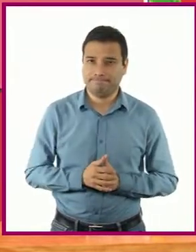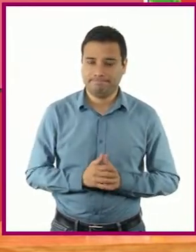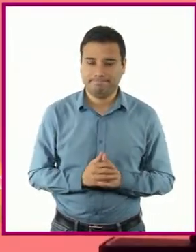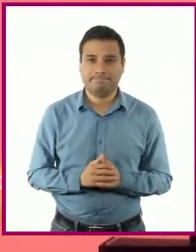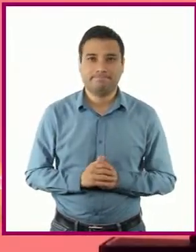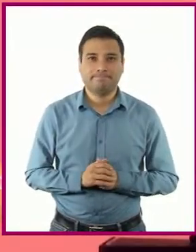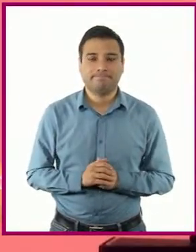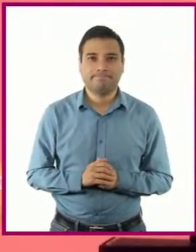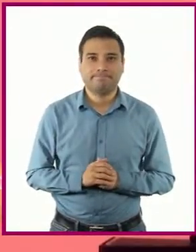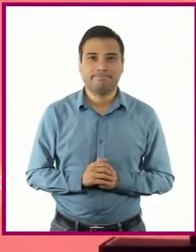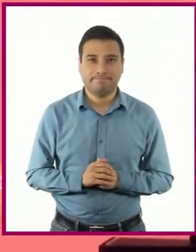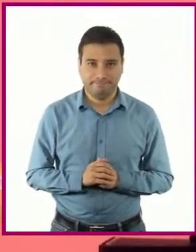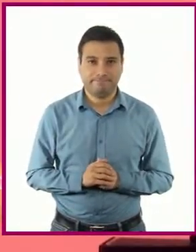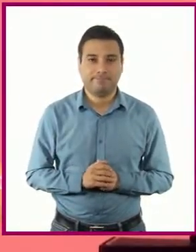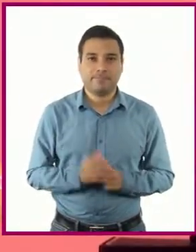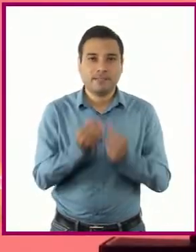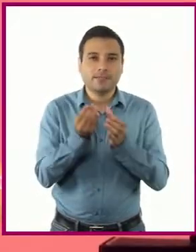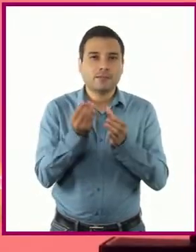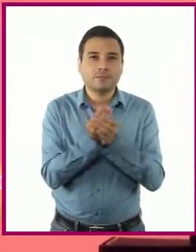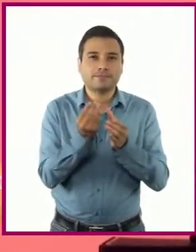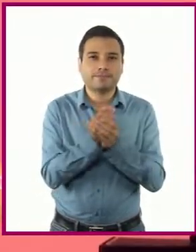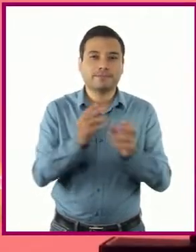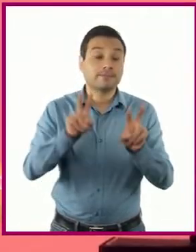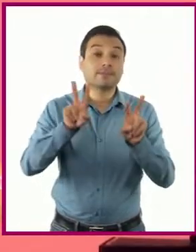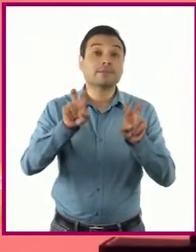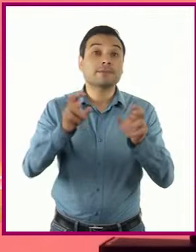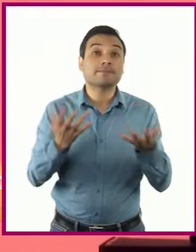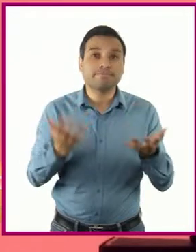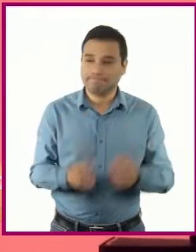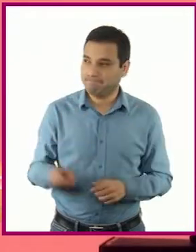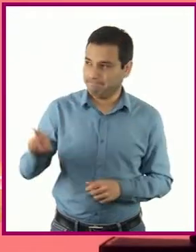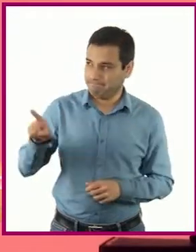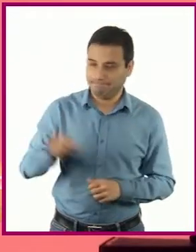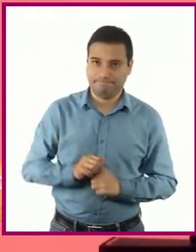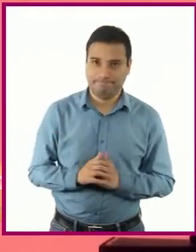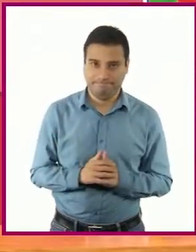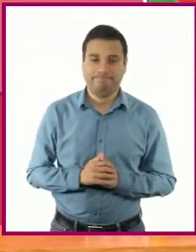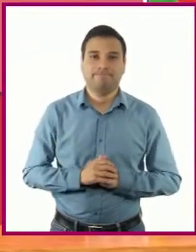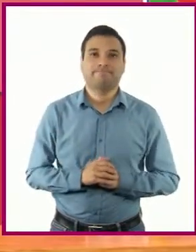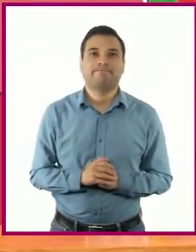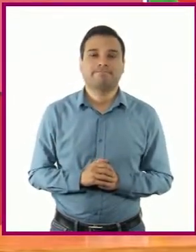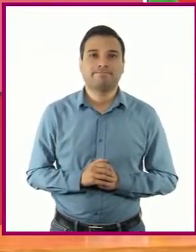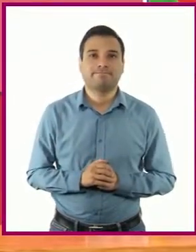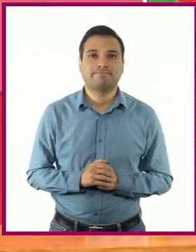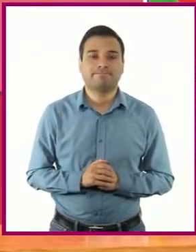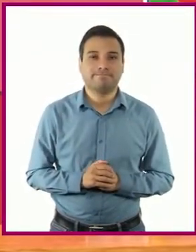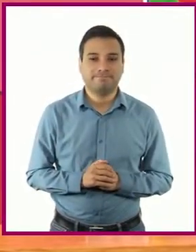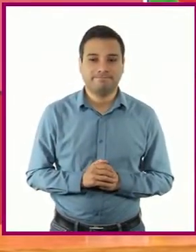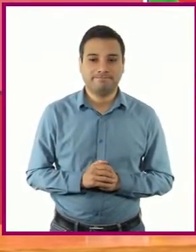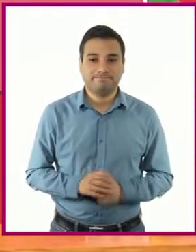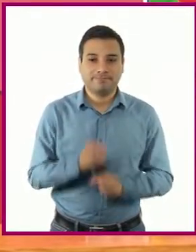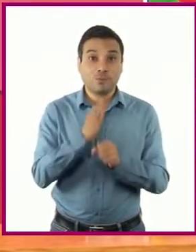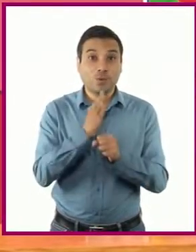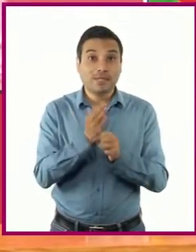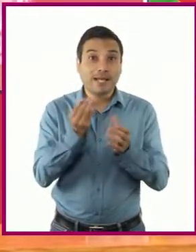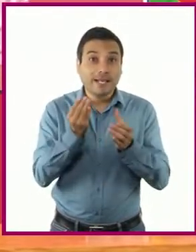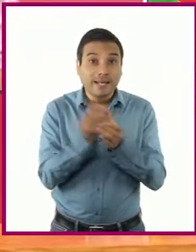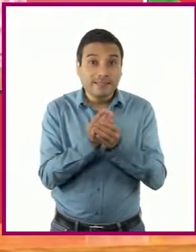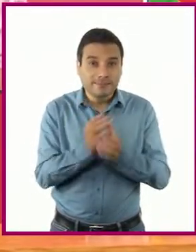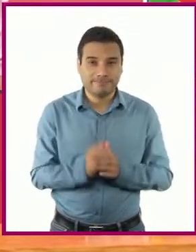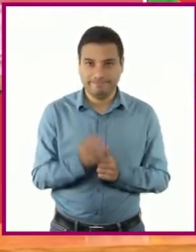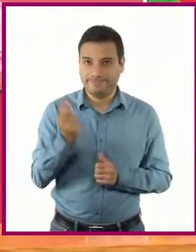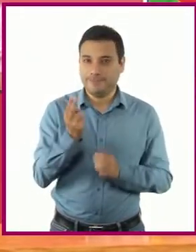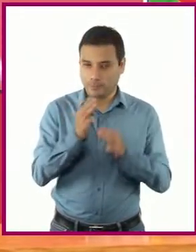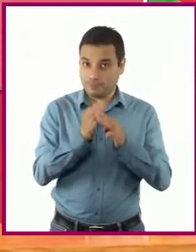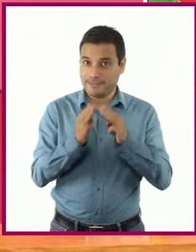opinión. Nuestra sesión se titula ¿En dónde pongo tilde y coma? Para esta sesión necesitaremos los